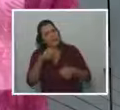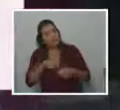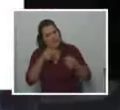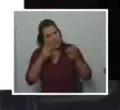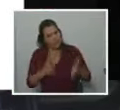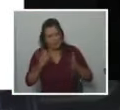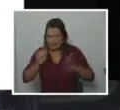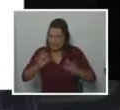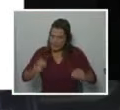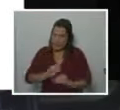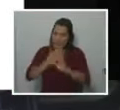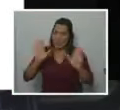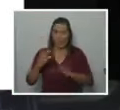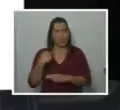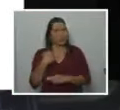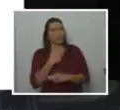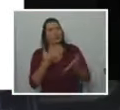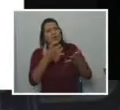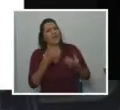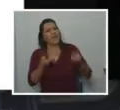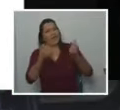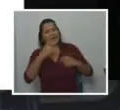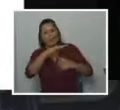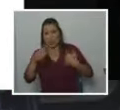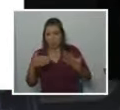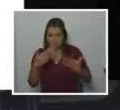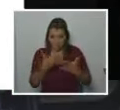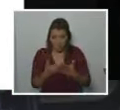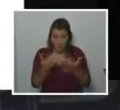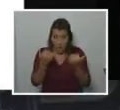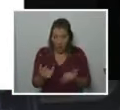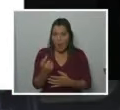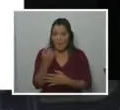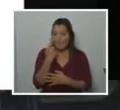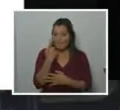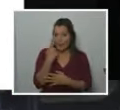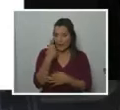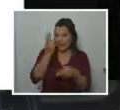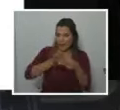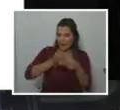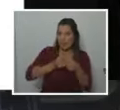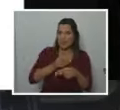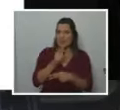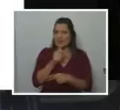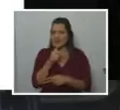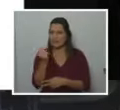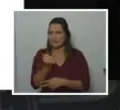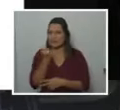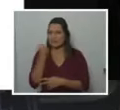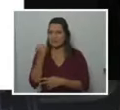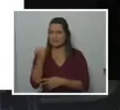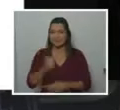Por supuesto. Queremos que vengan todos. Ahí está la tómbola, vamos a ver quién es el favorecido